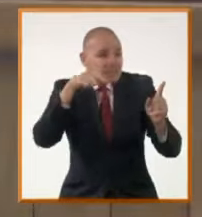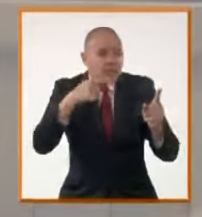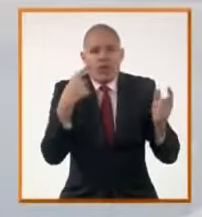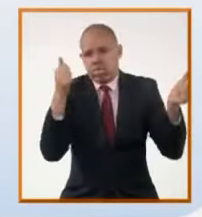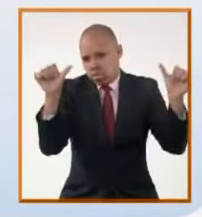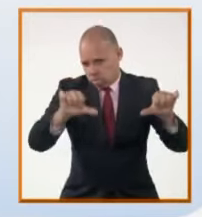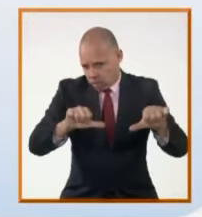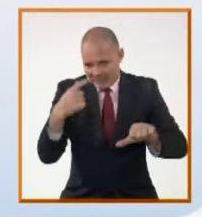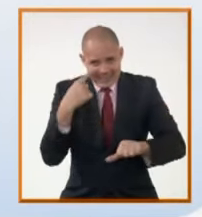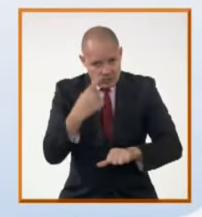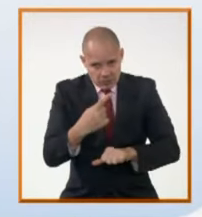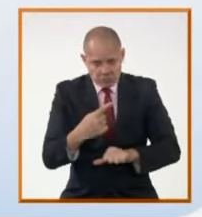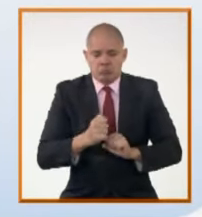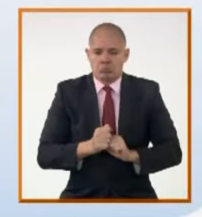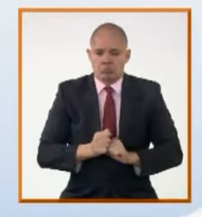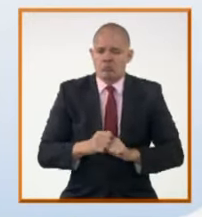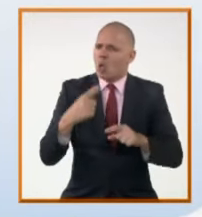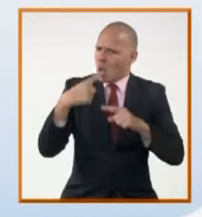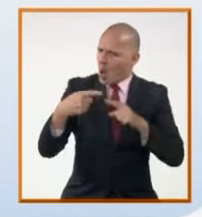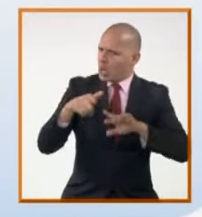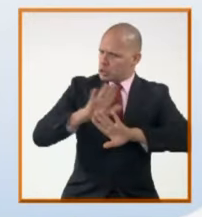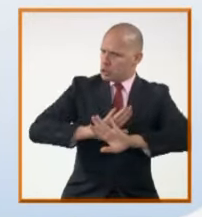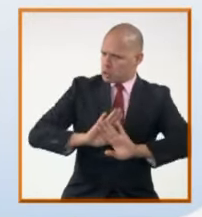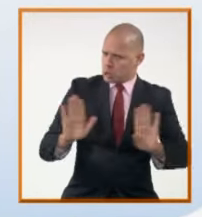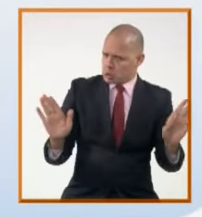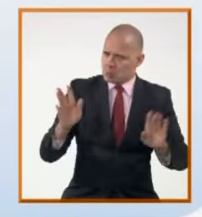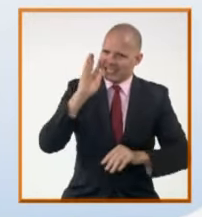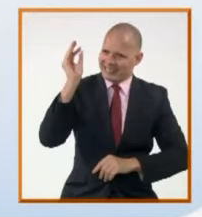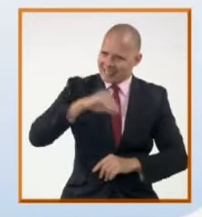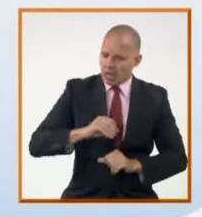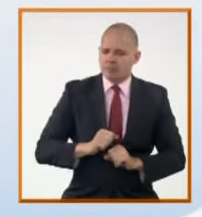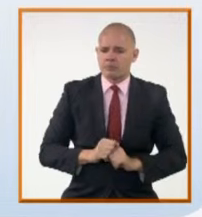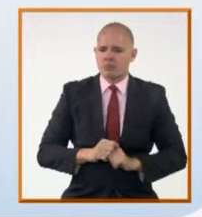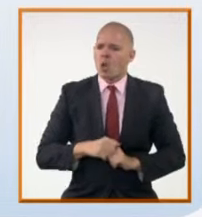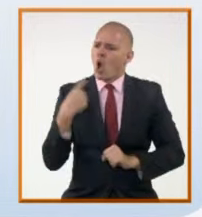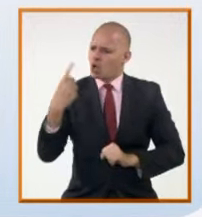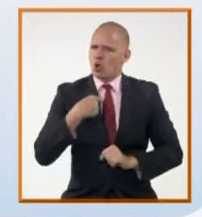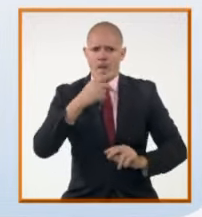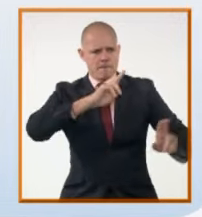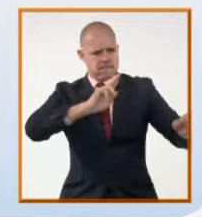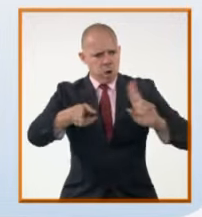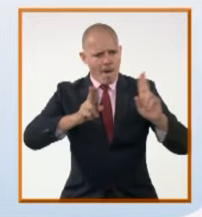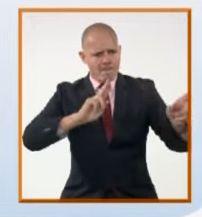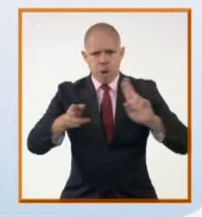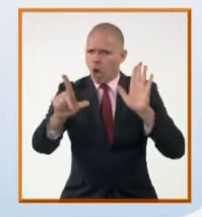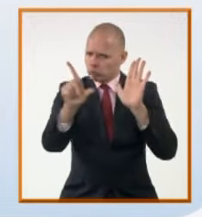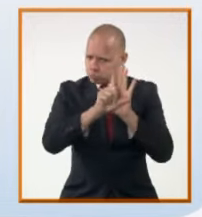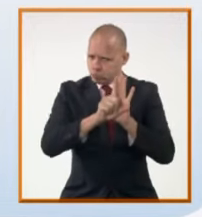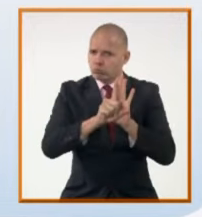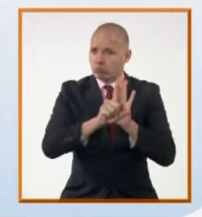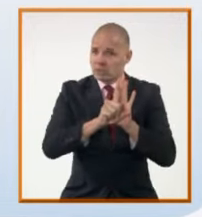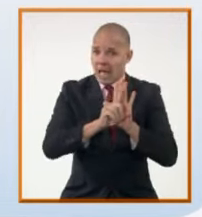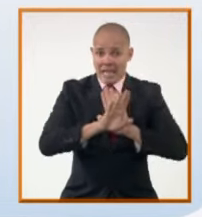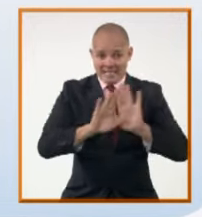directivas generales, y me refiero a las directivas generales implementadas para